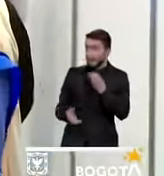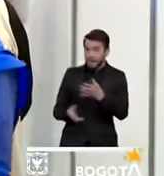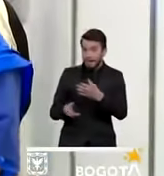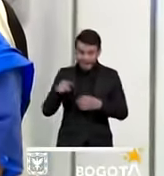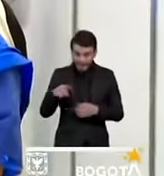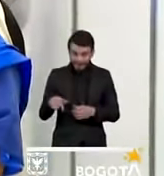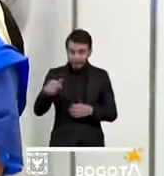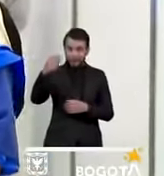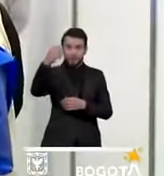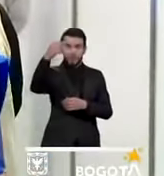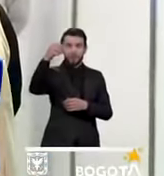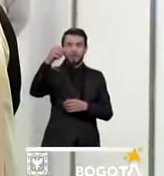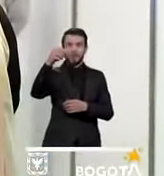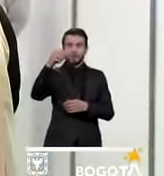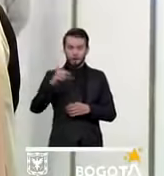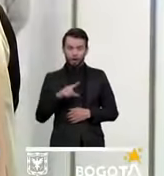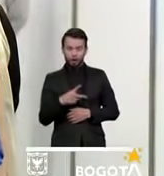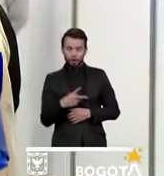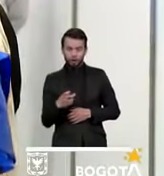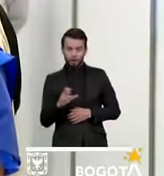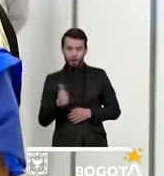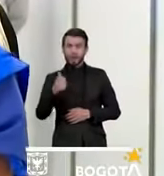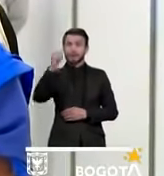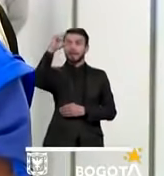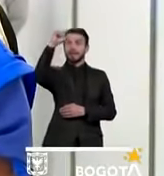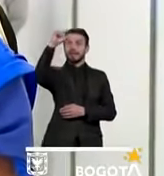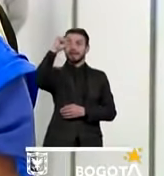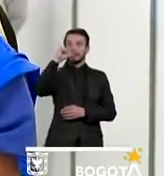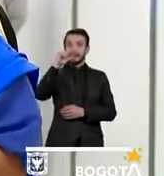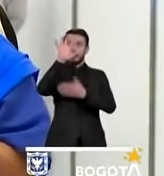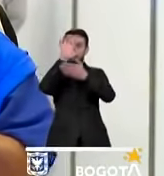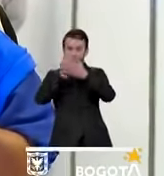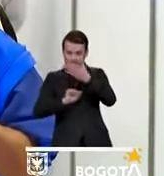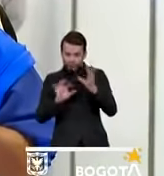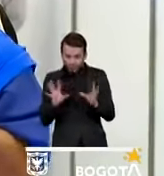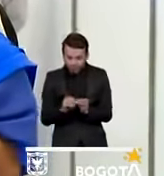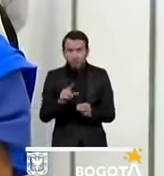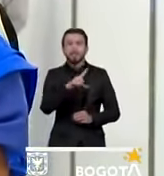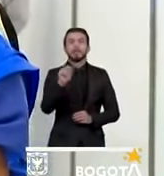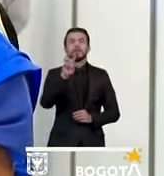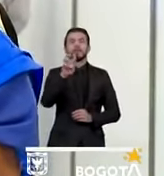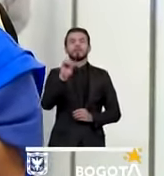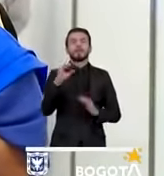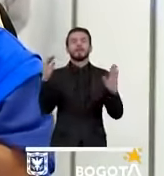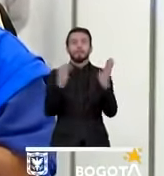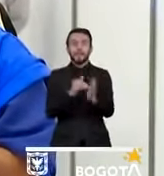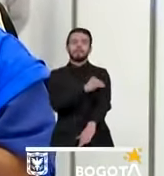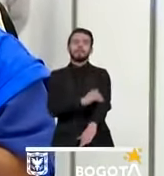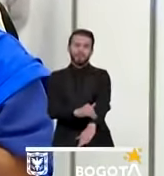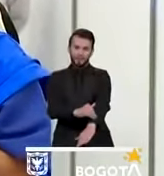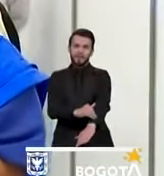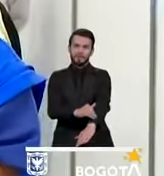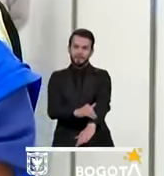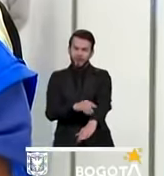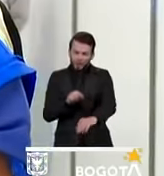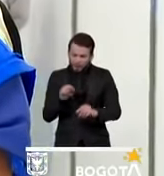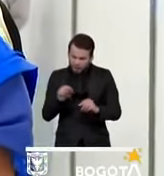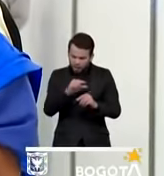millones cuando restamos de las instalaciones el costo que teníamos inicialmente. Esos costos los hemos calculado